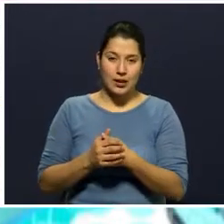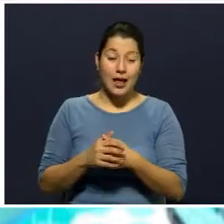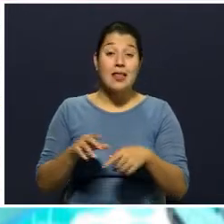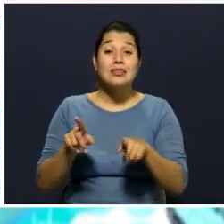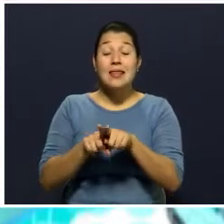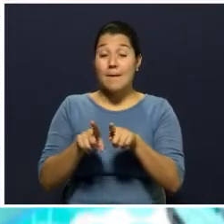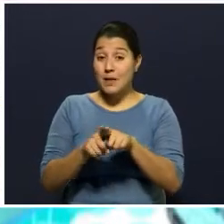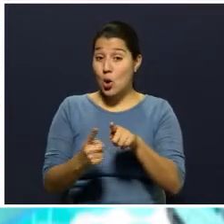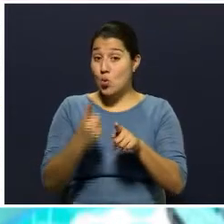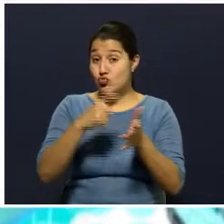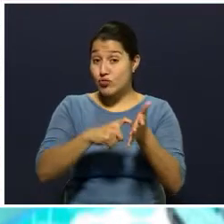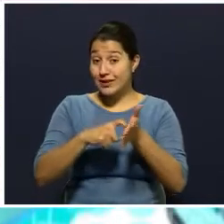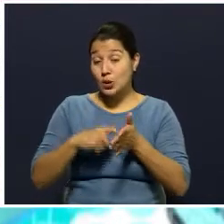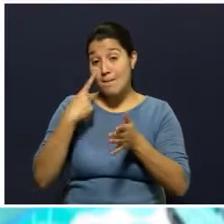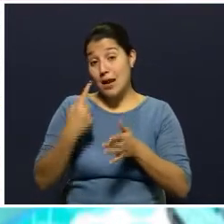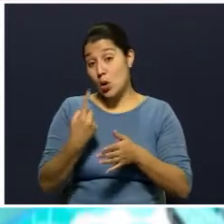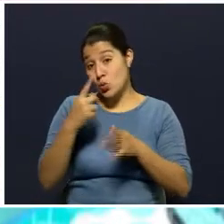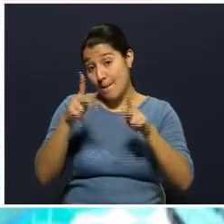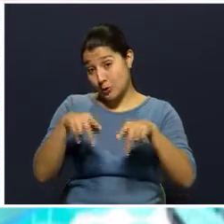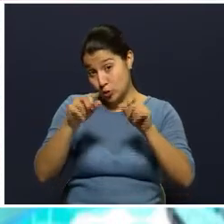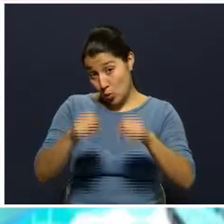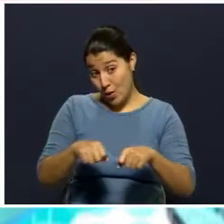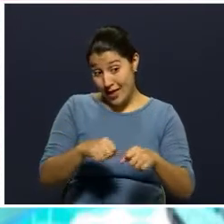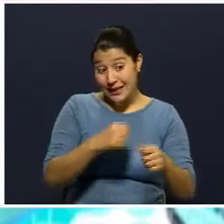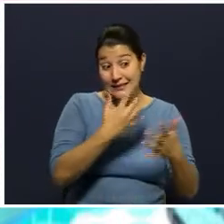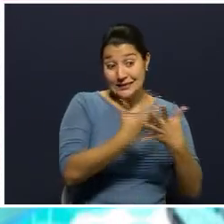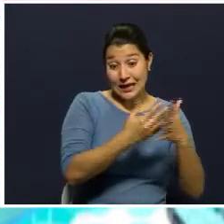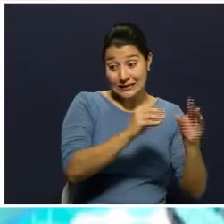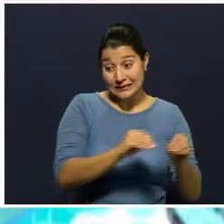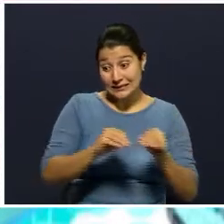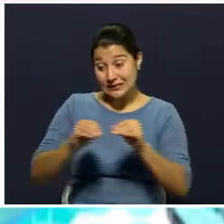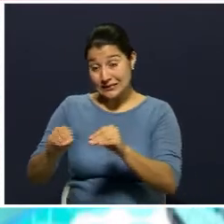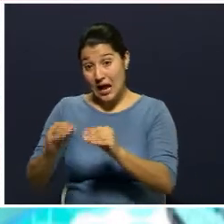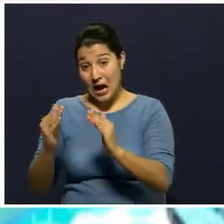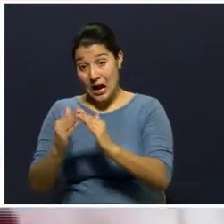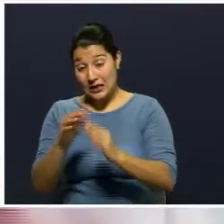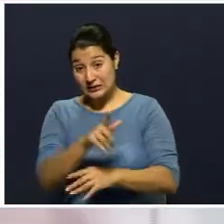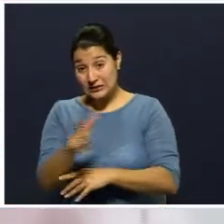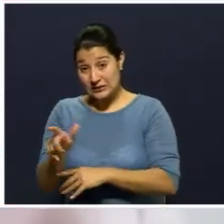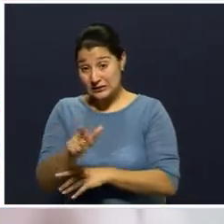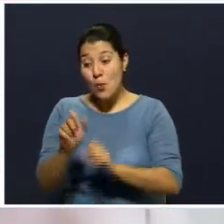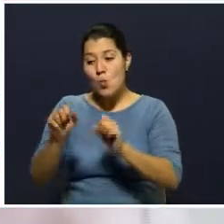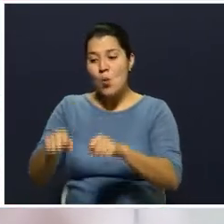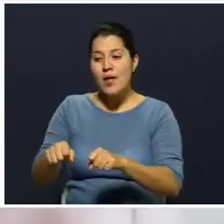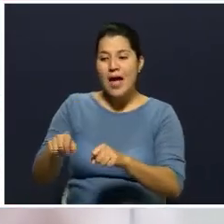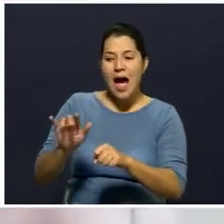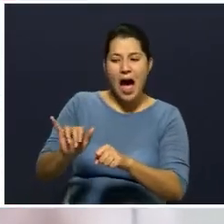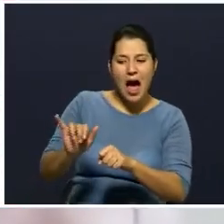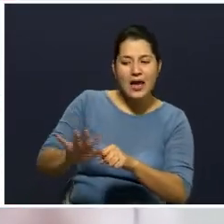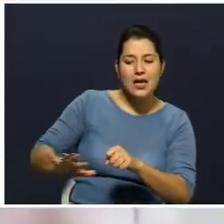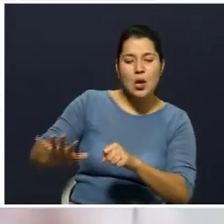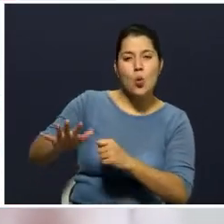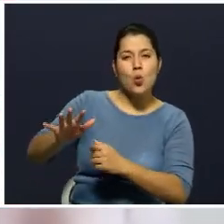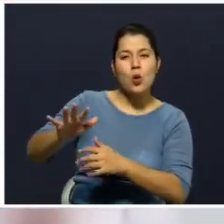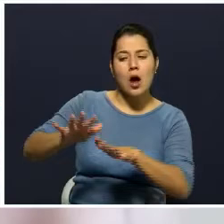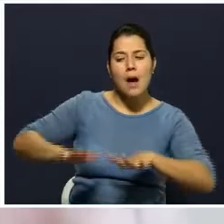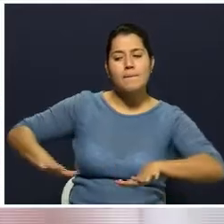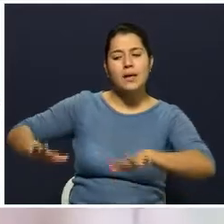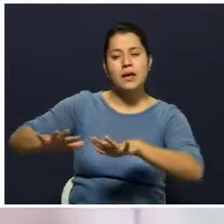que uno de los requisitos para que una persona pueda pasar al semi-institucional es que tenga un ambiente viable, un ambiente afuera que no lo vamos